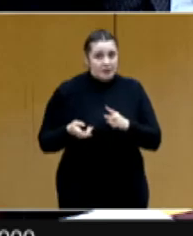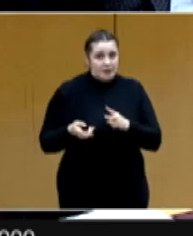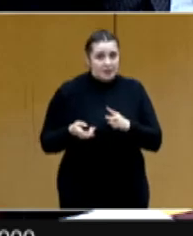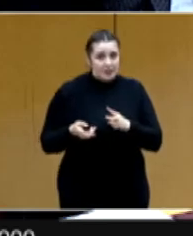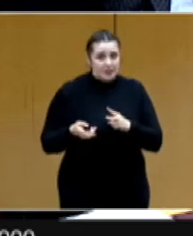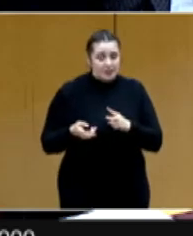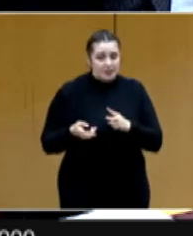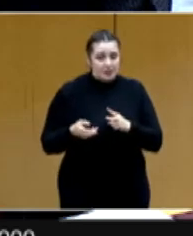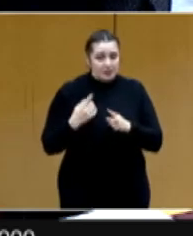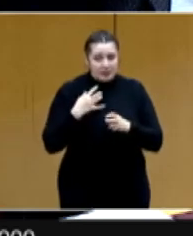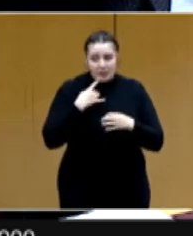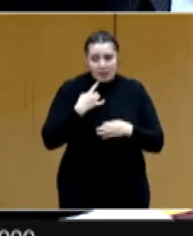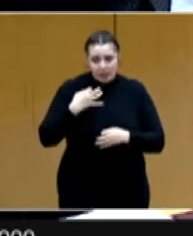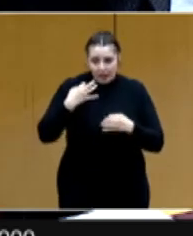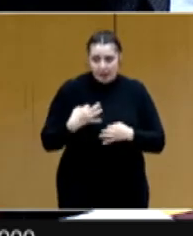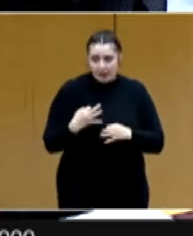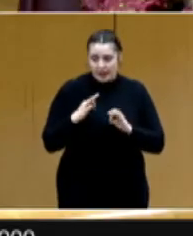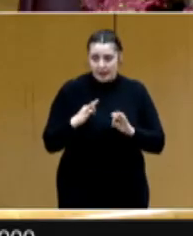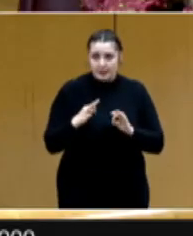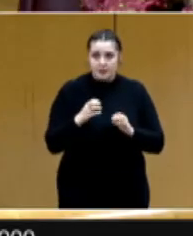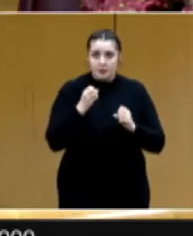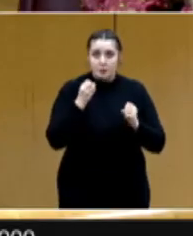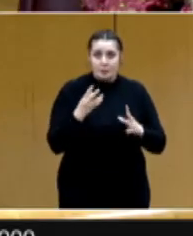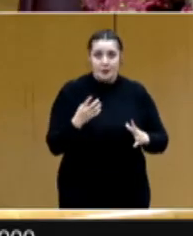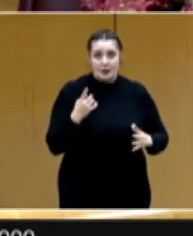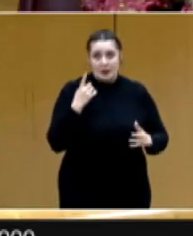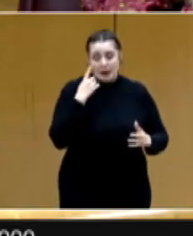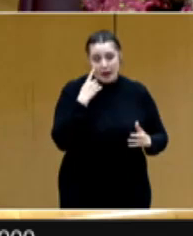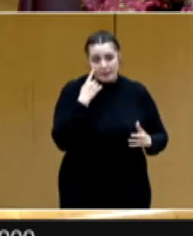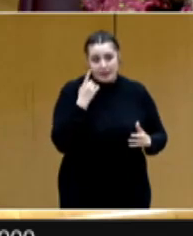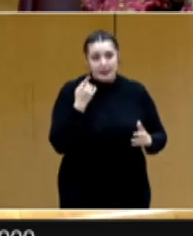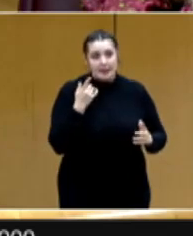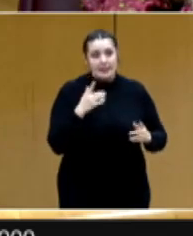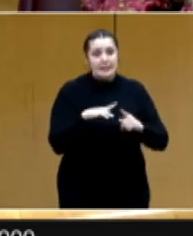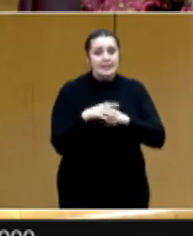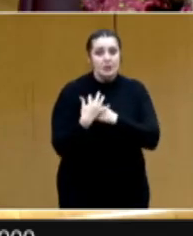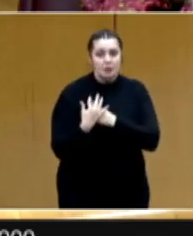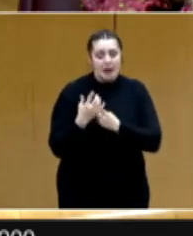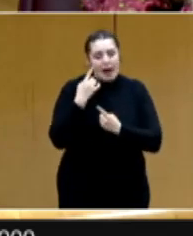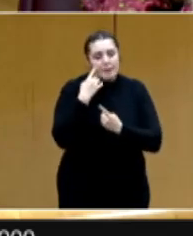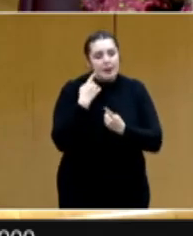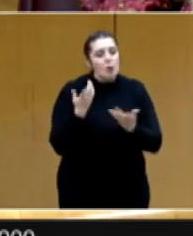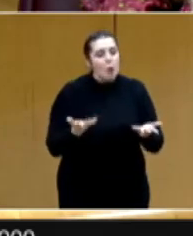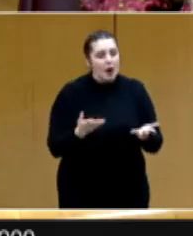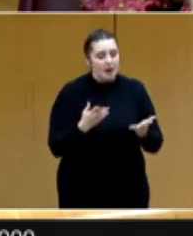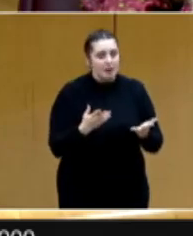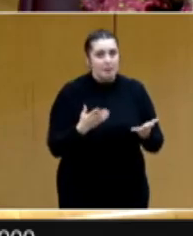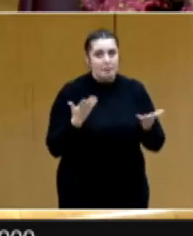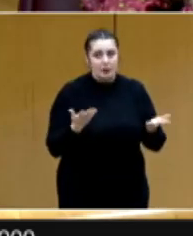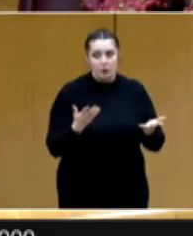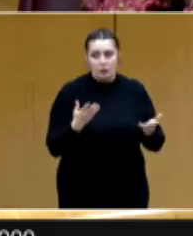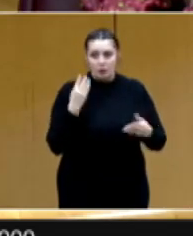afirmación entonces Bueno pues hay que ver las circunstancias Pero bueno no quiero que